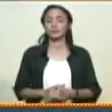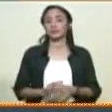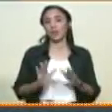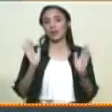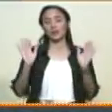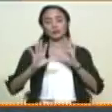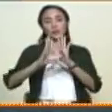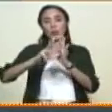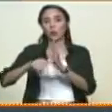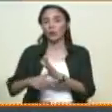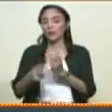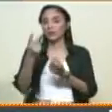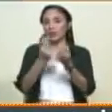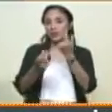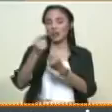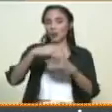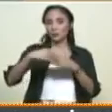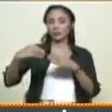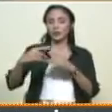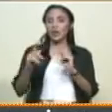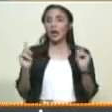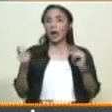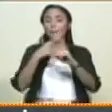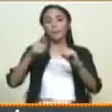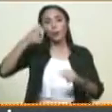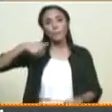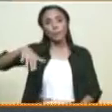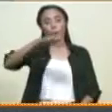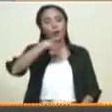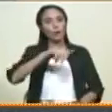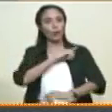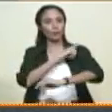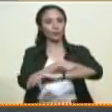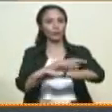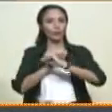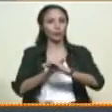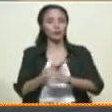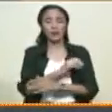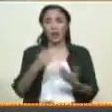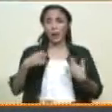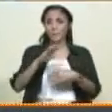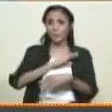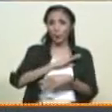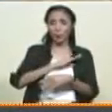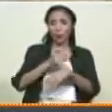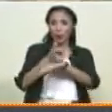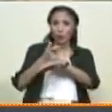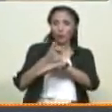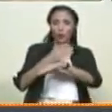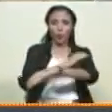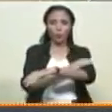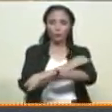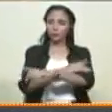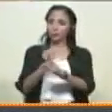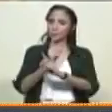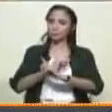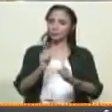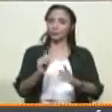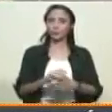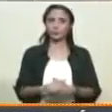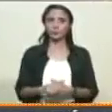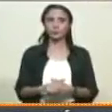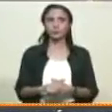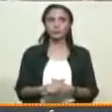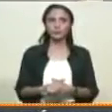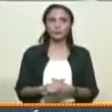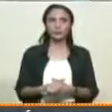quieran, pero aquí en Venezuela el poder es del pueblo y no lo van a tener, nunca lo van a tener, nunca lo van a tener. Ni ellos, ni